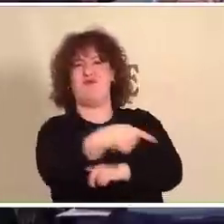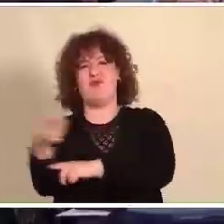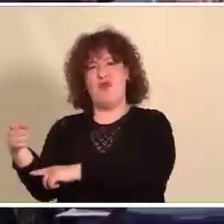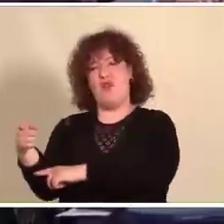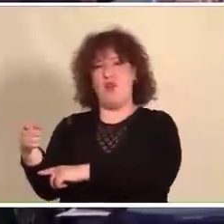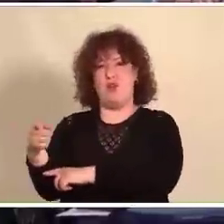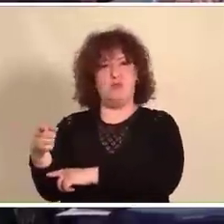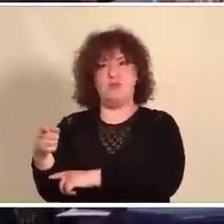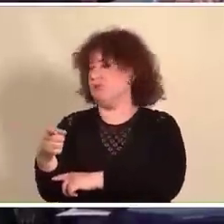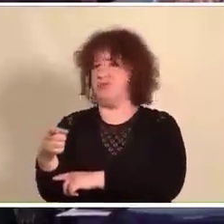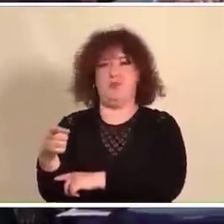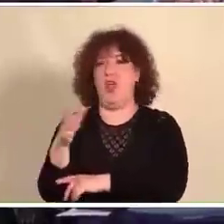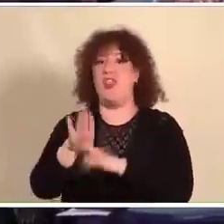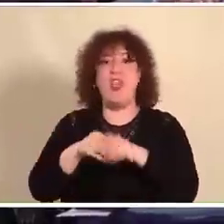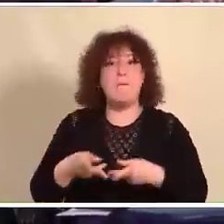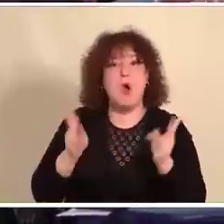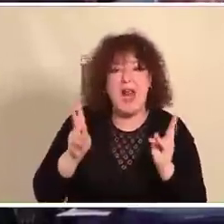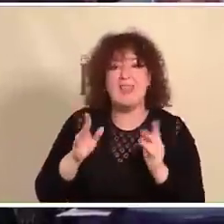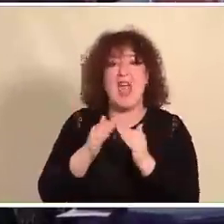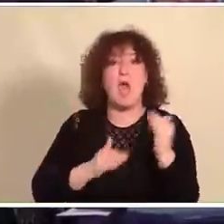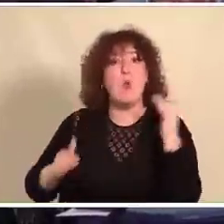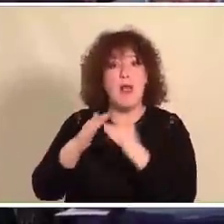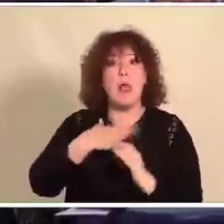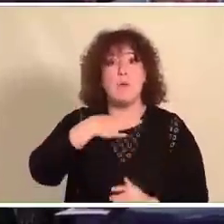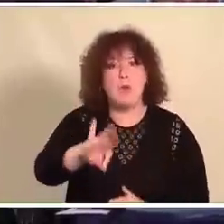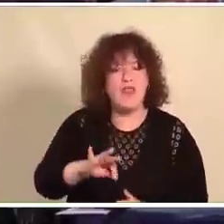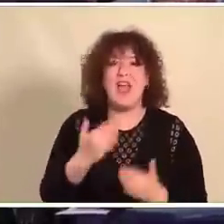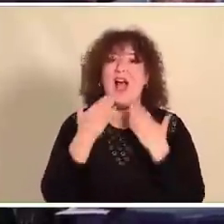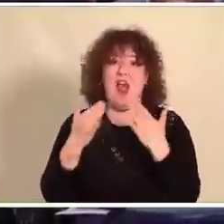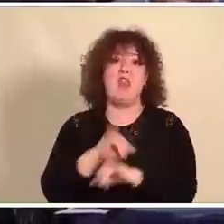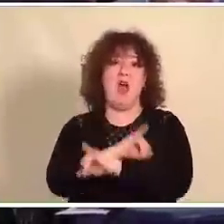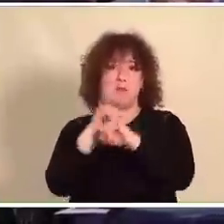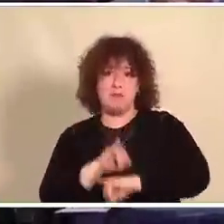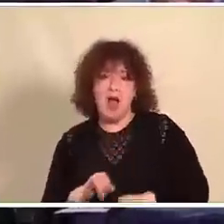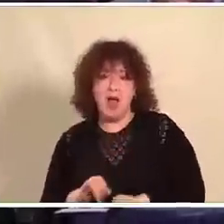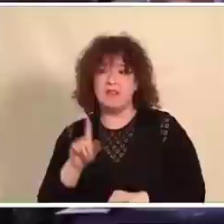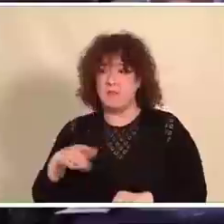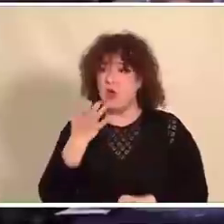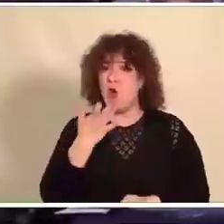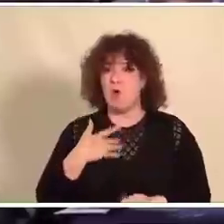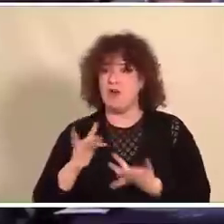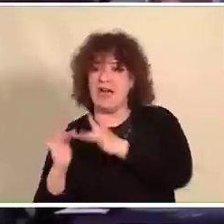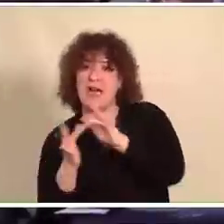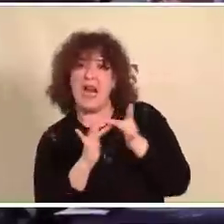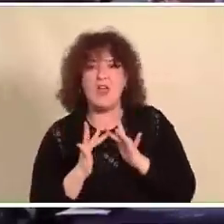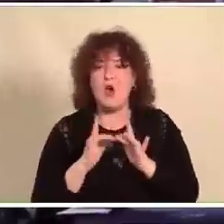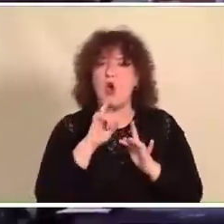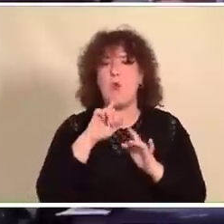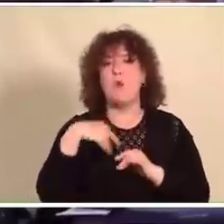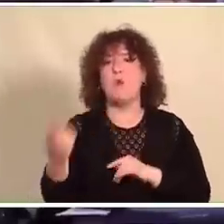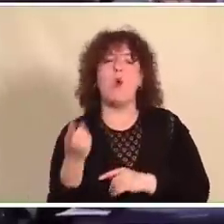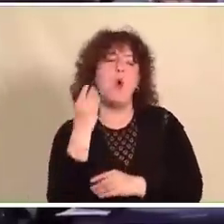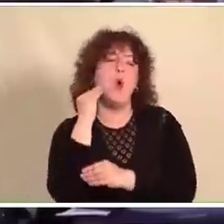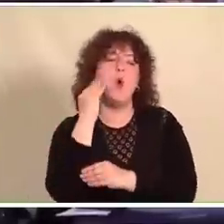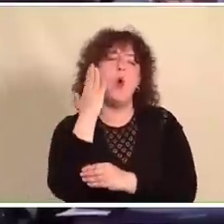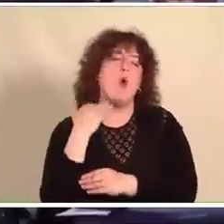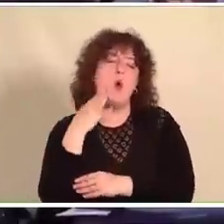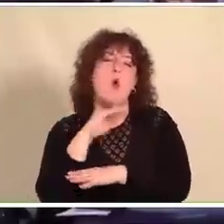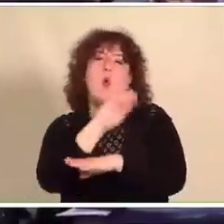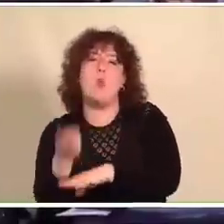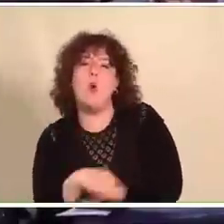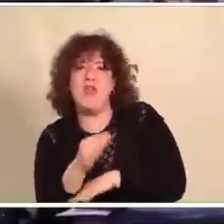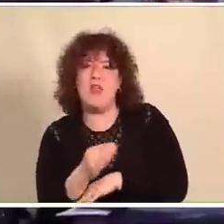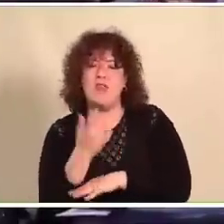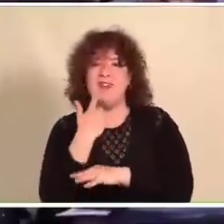democracia y la igualdad la decisión de relacionarnos entre nosotros y nosotras cuidándonos y no agrediéndonos